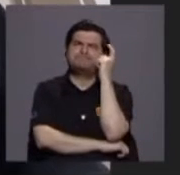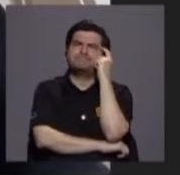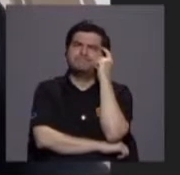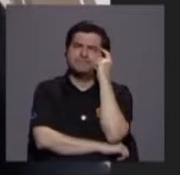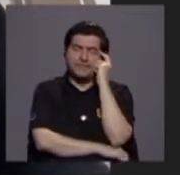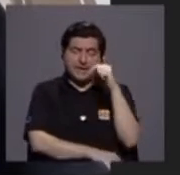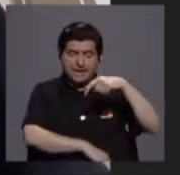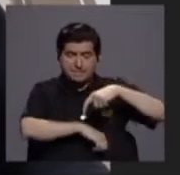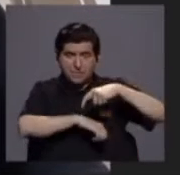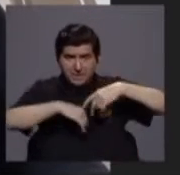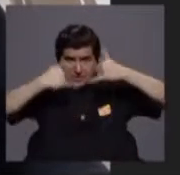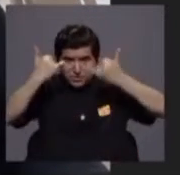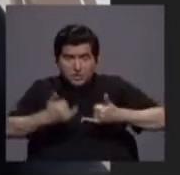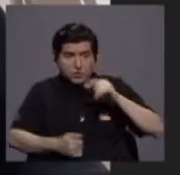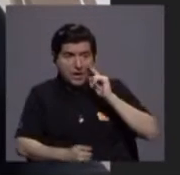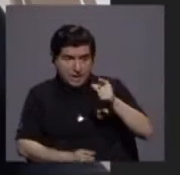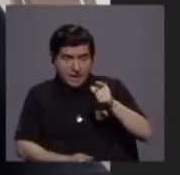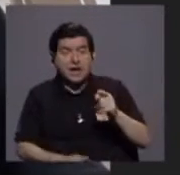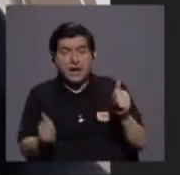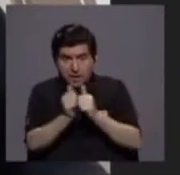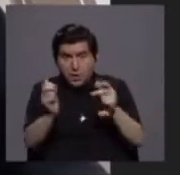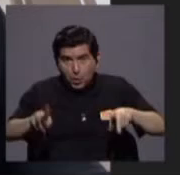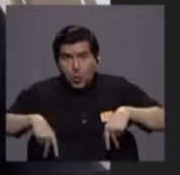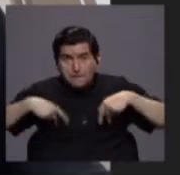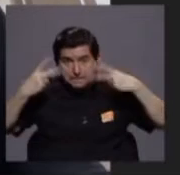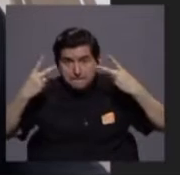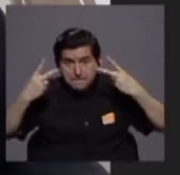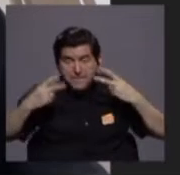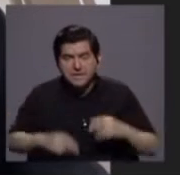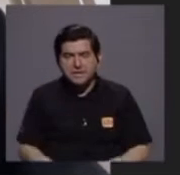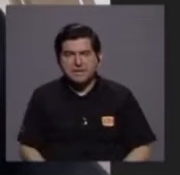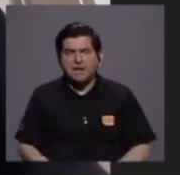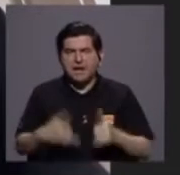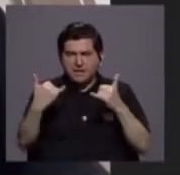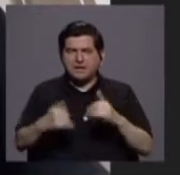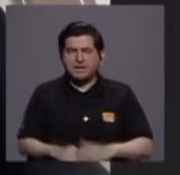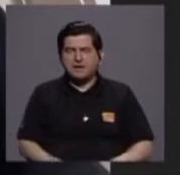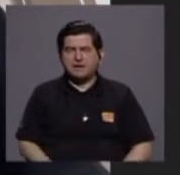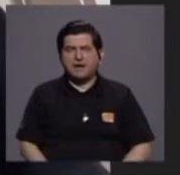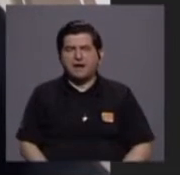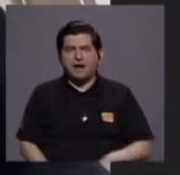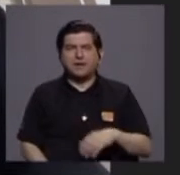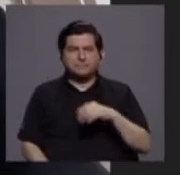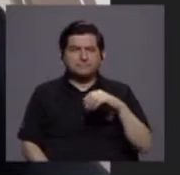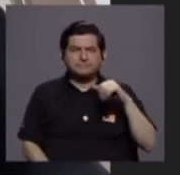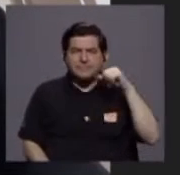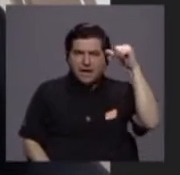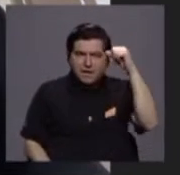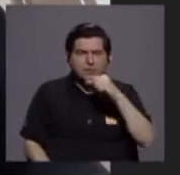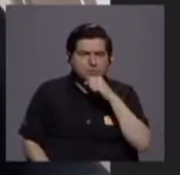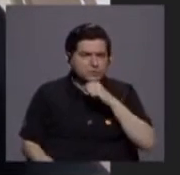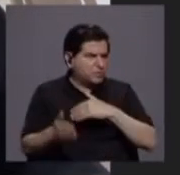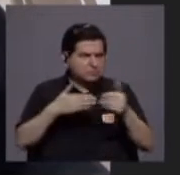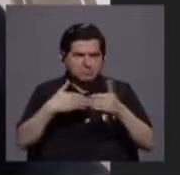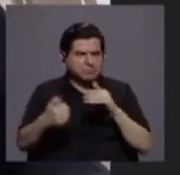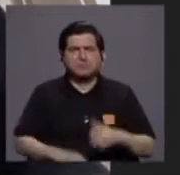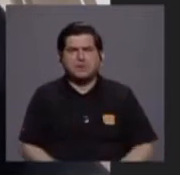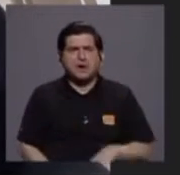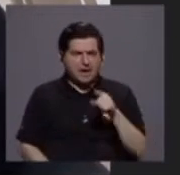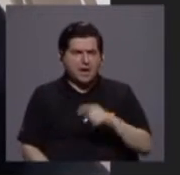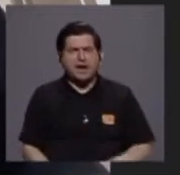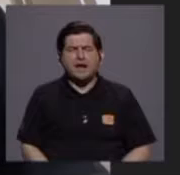él en estos momentos, si estuviera vivo y a cierta edad, hubiera tenido una participación muy activa en buscar